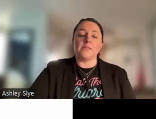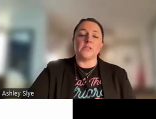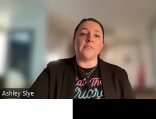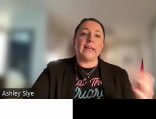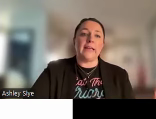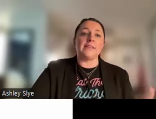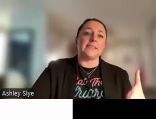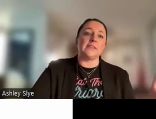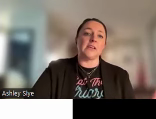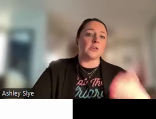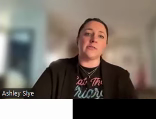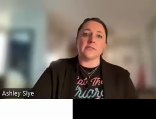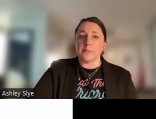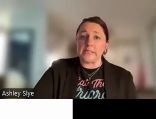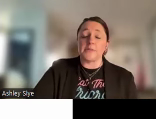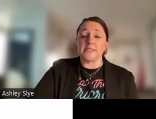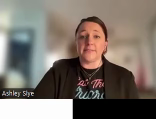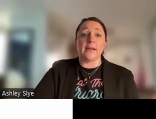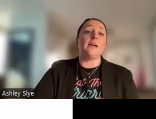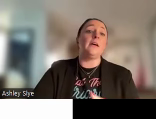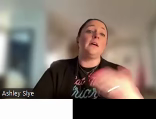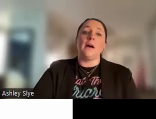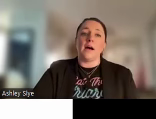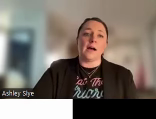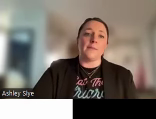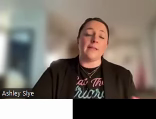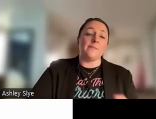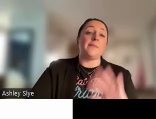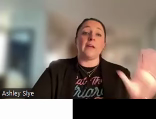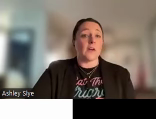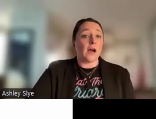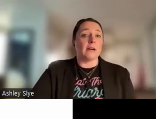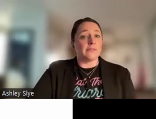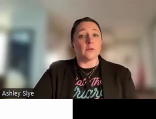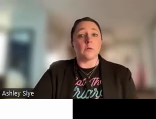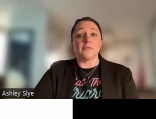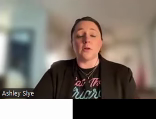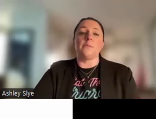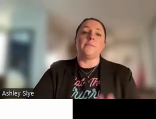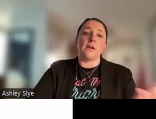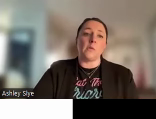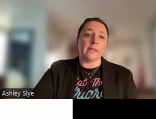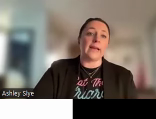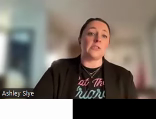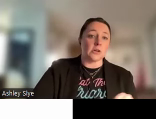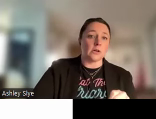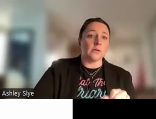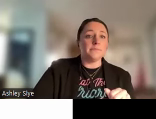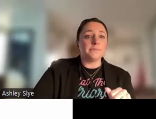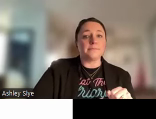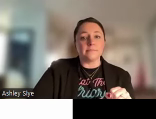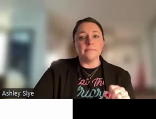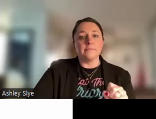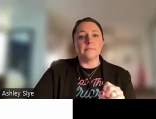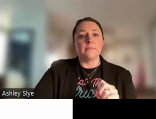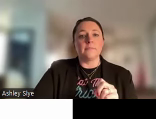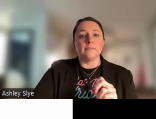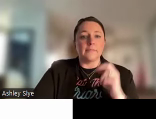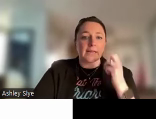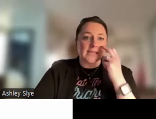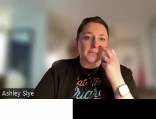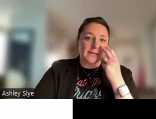tienen que haber preseleccionado a los doctores en su comunidad para saber que estén informados en el trauma y poder proporcionar una lista